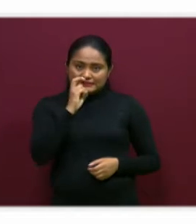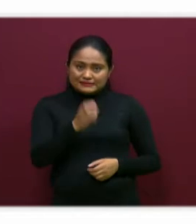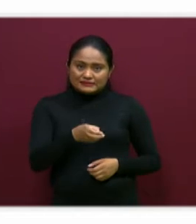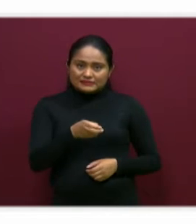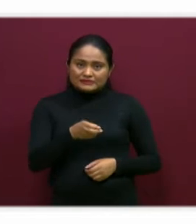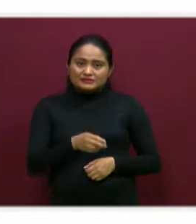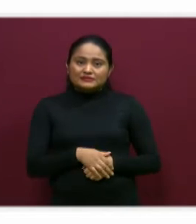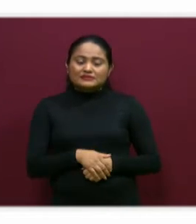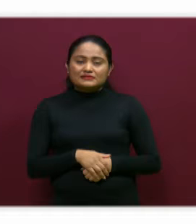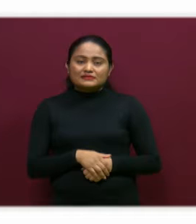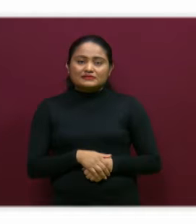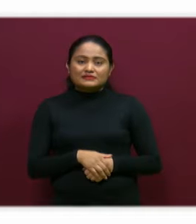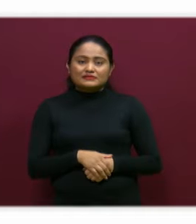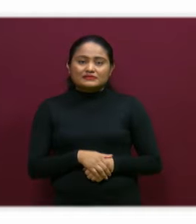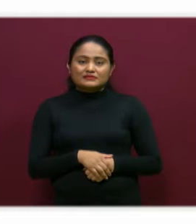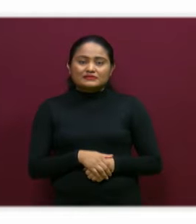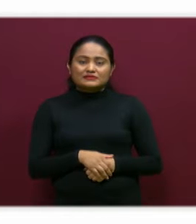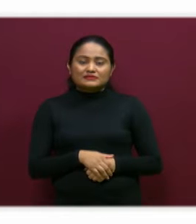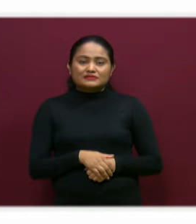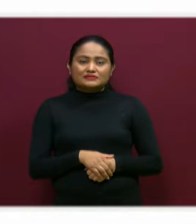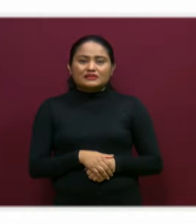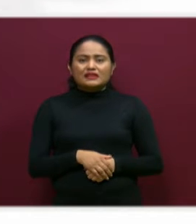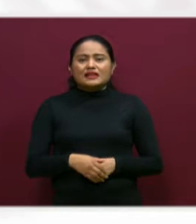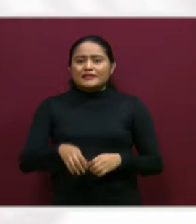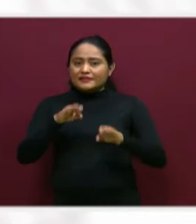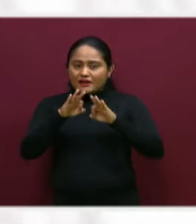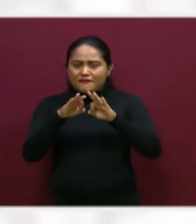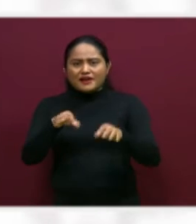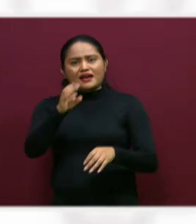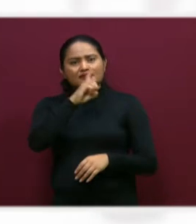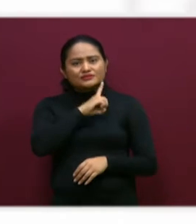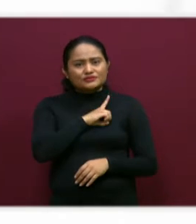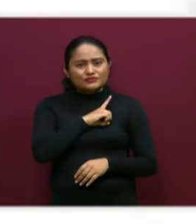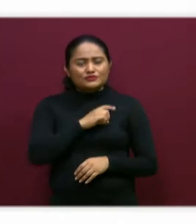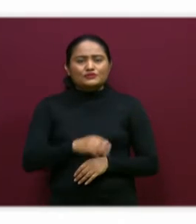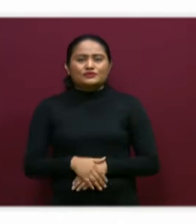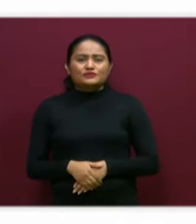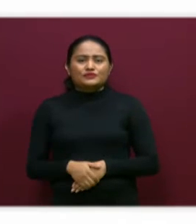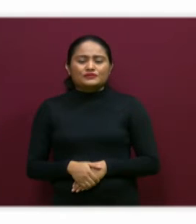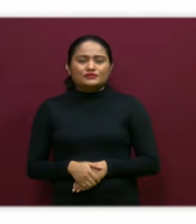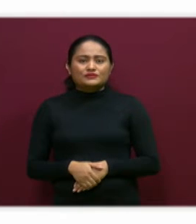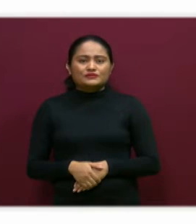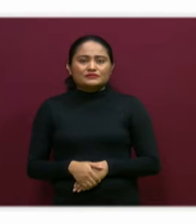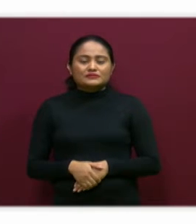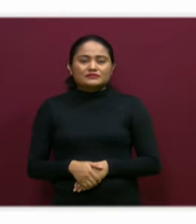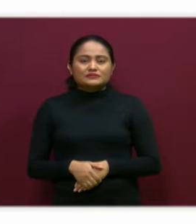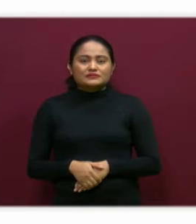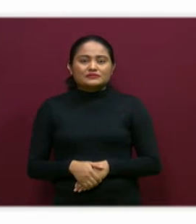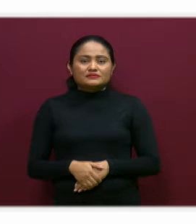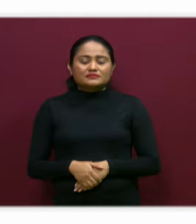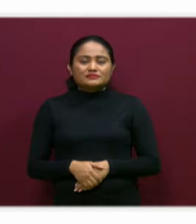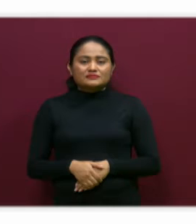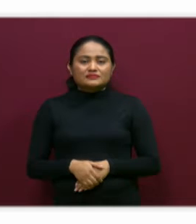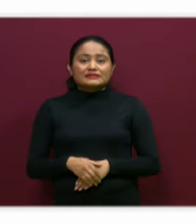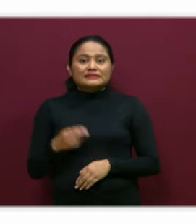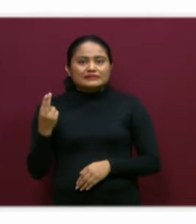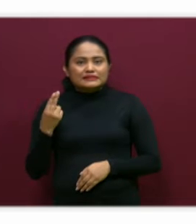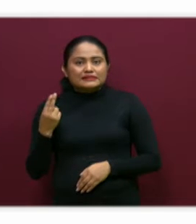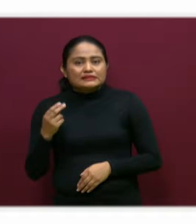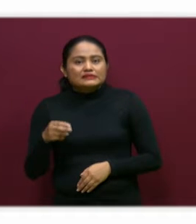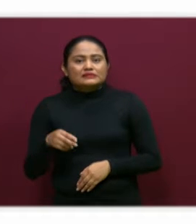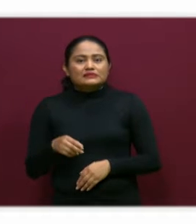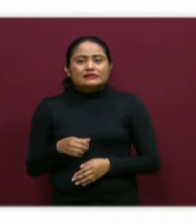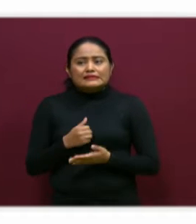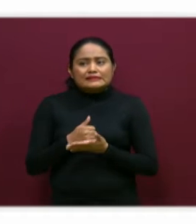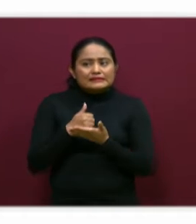show taller es autogestivo y lo que intenta es poder sensibilizar a sobre